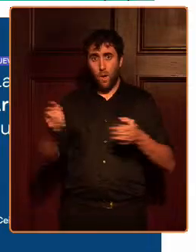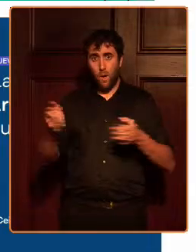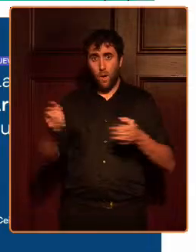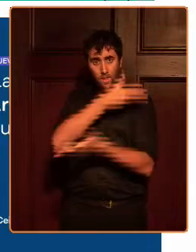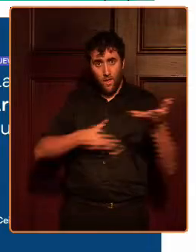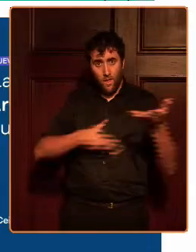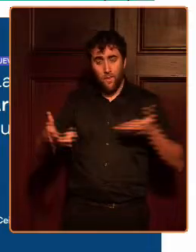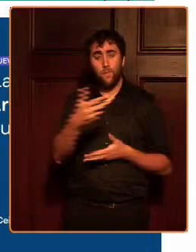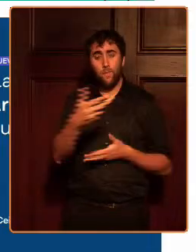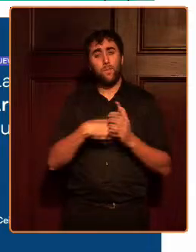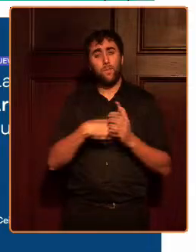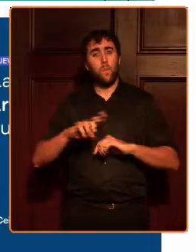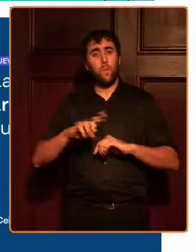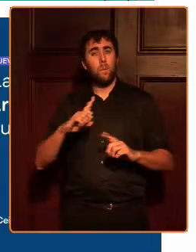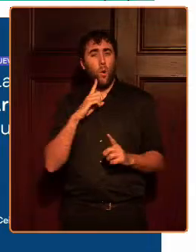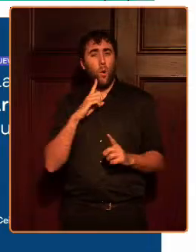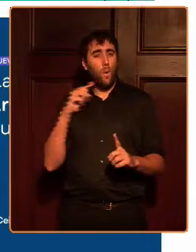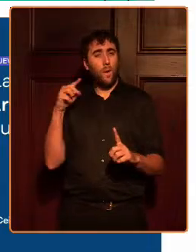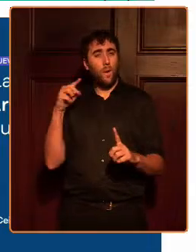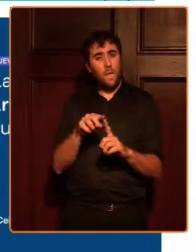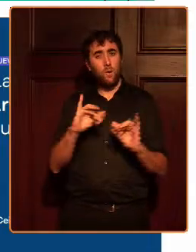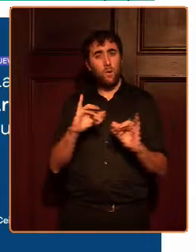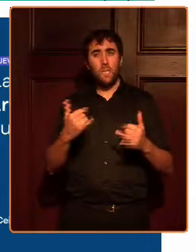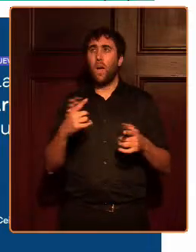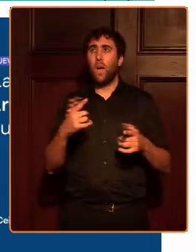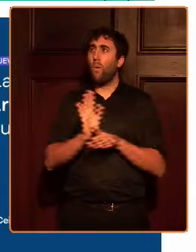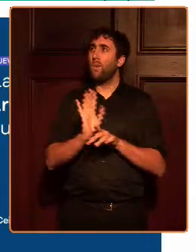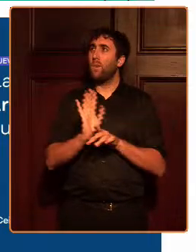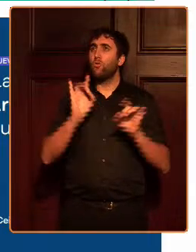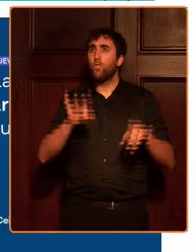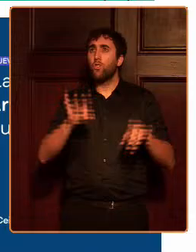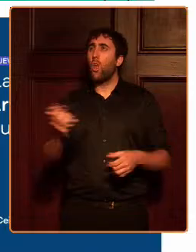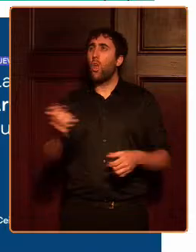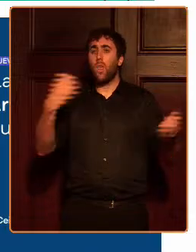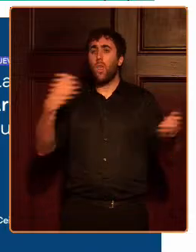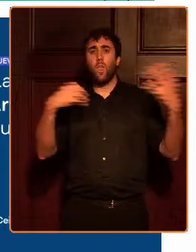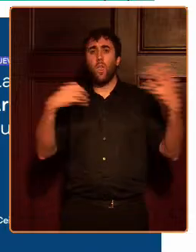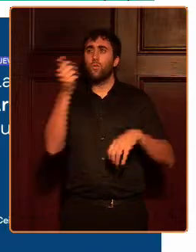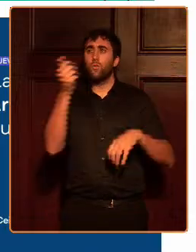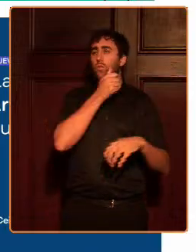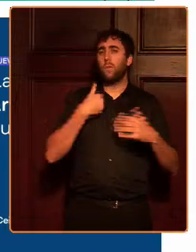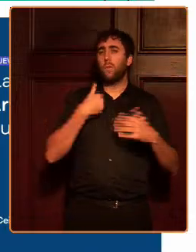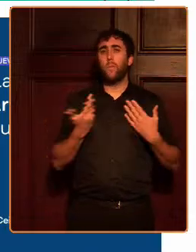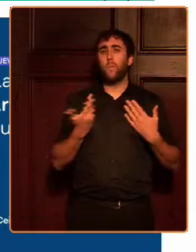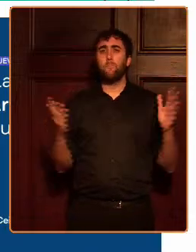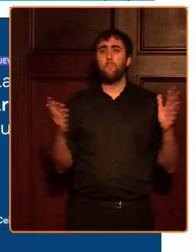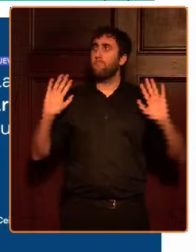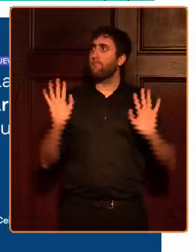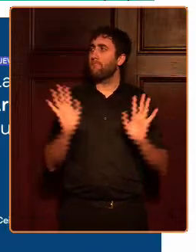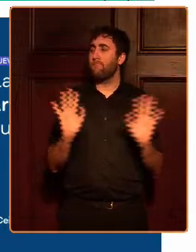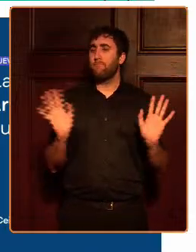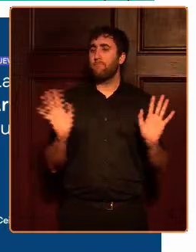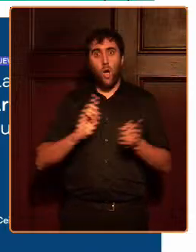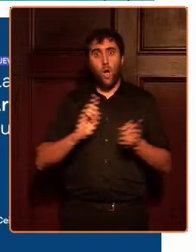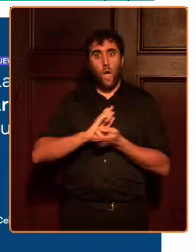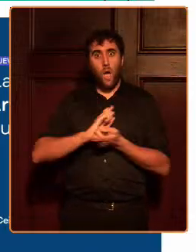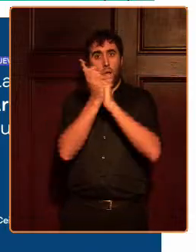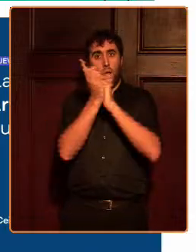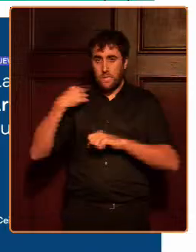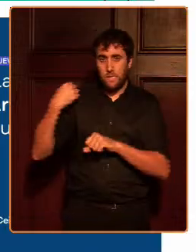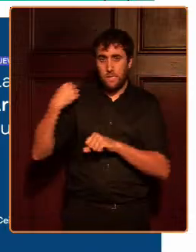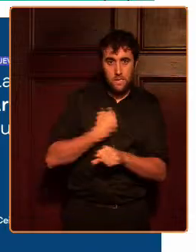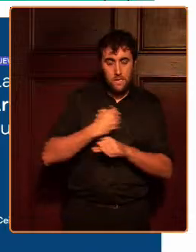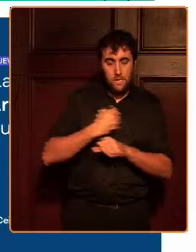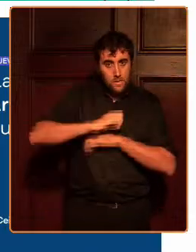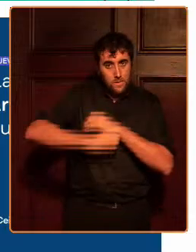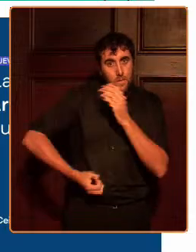Tenemos una apuesta a no ser receptores o consumidores de soluciones en las que no participamos, sino todo lo contrario. Apostamos a ser